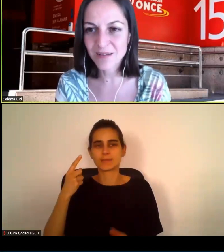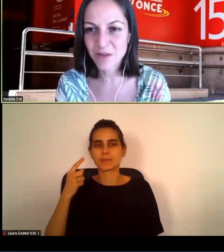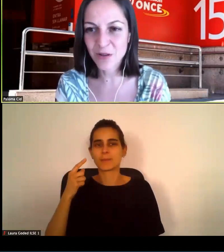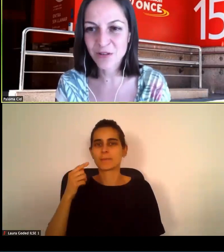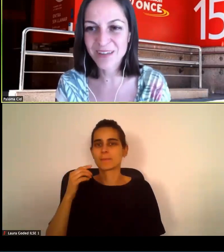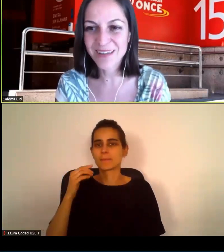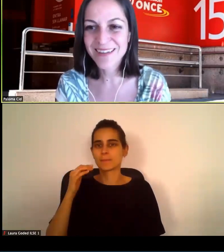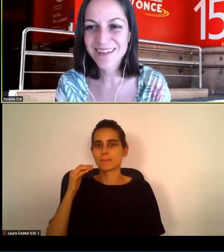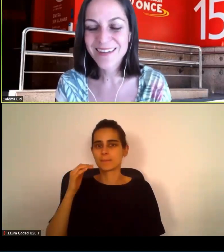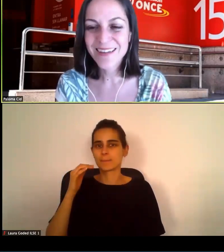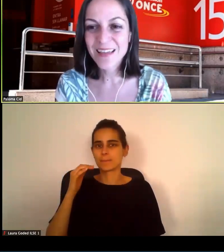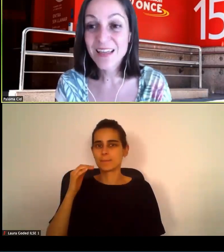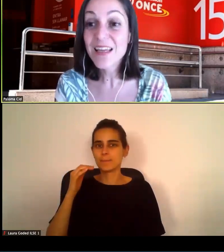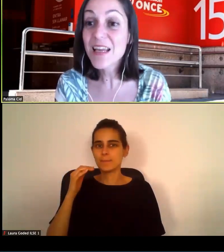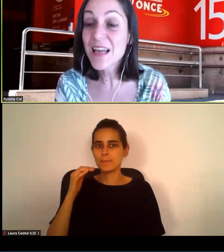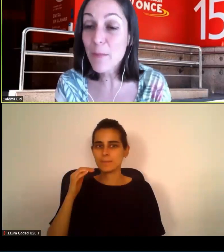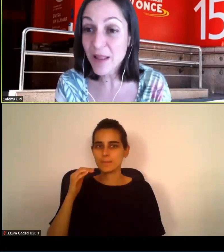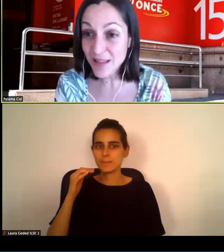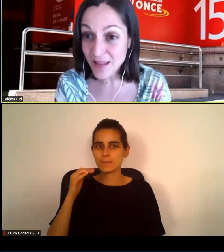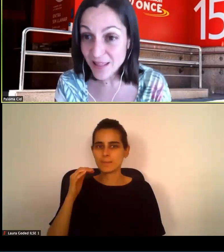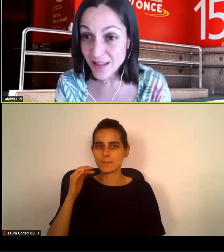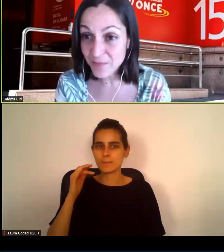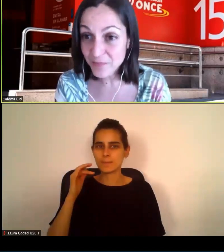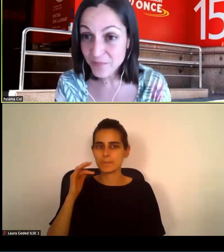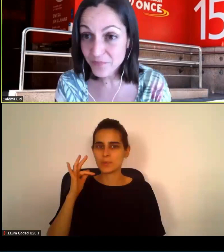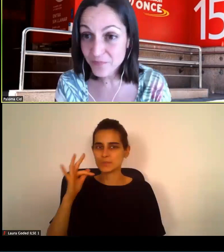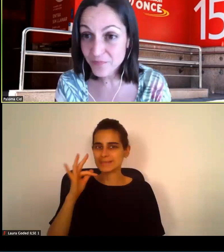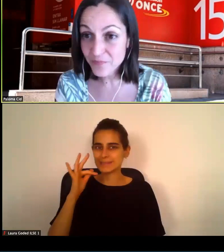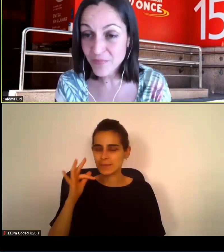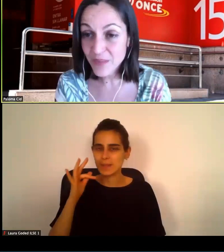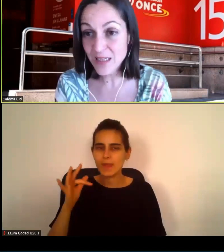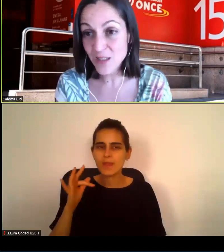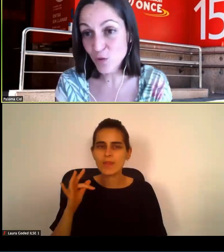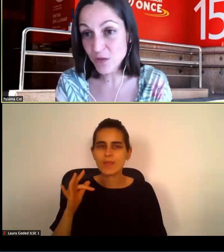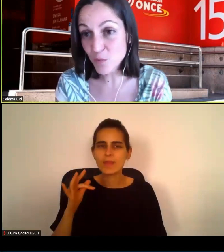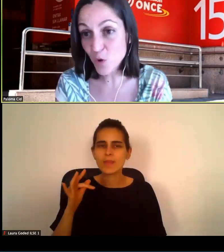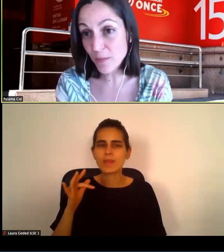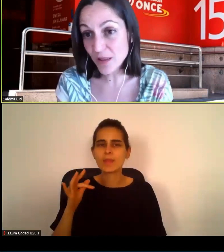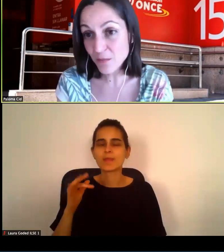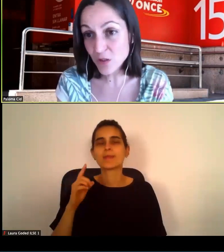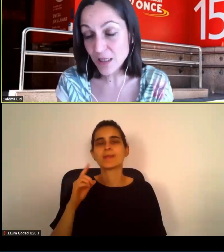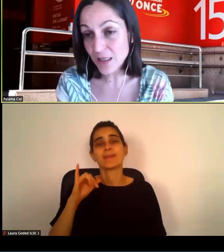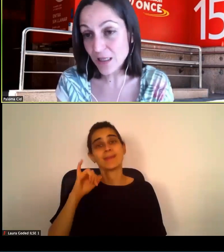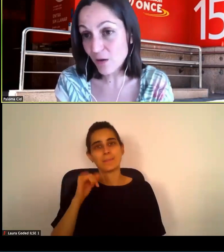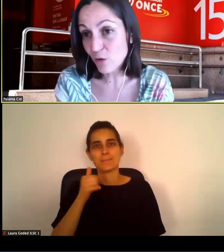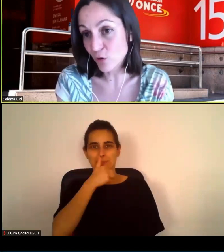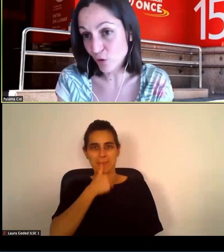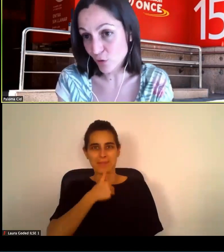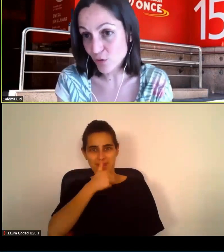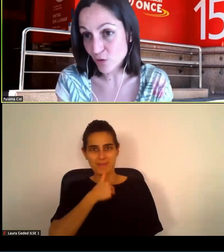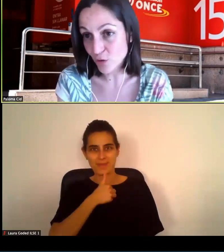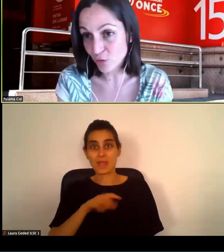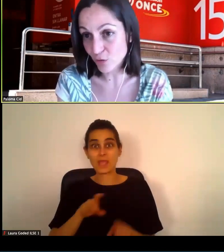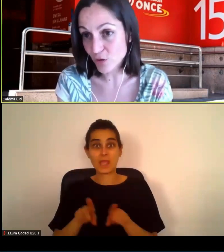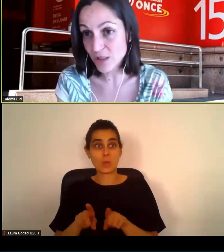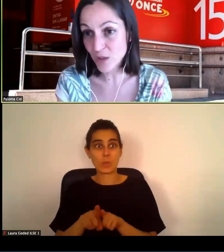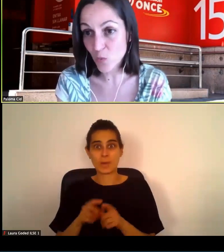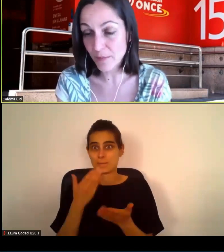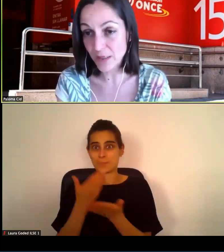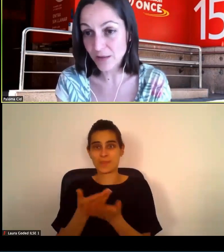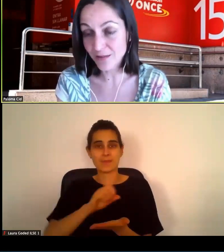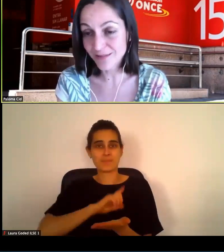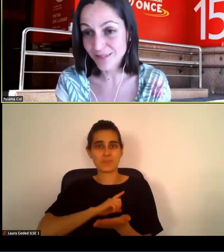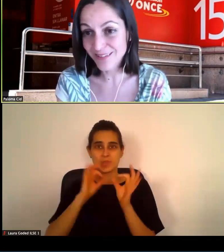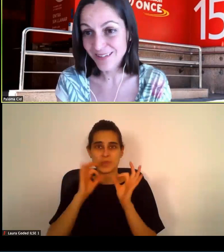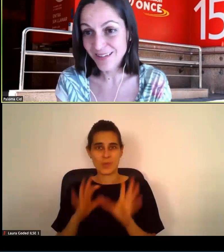mal, perdón, y la paciencia, que es lo mismo que pedimos que tengan con todos nosotros,